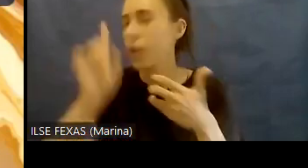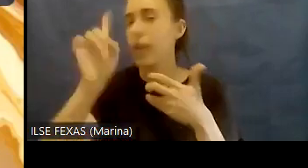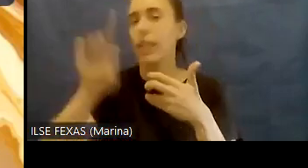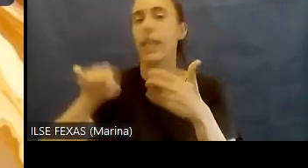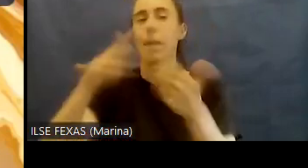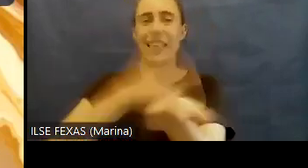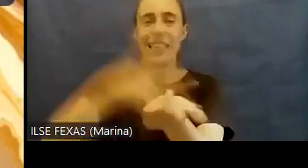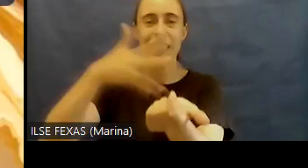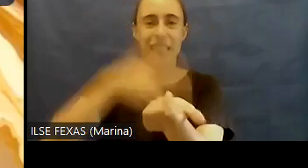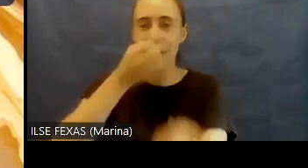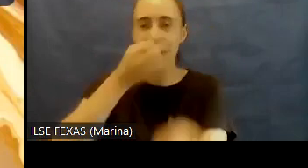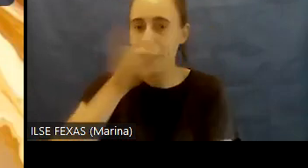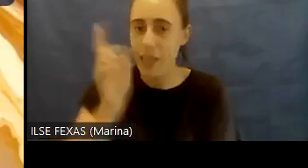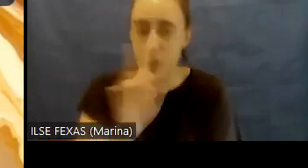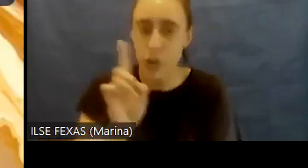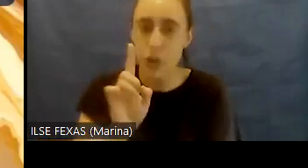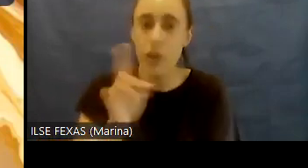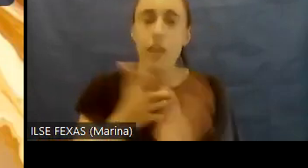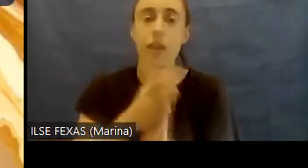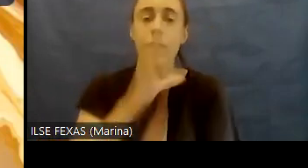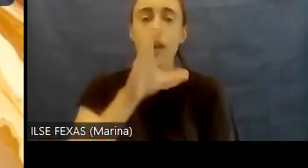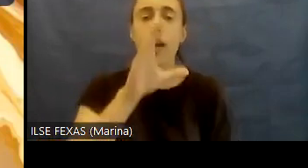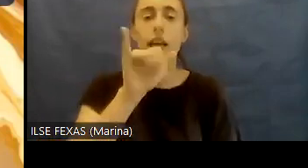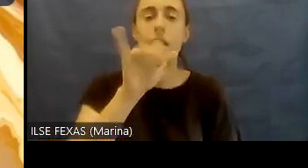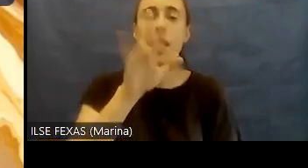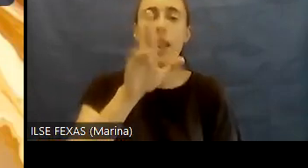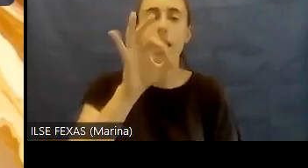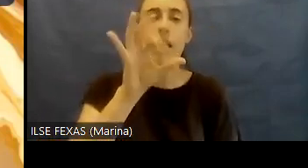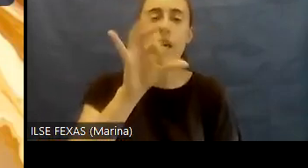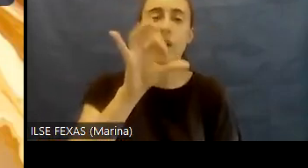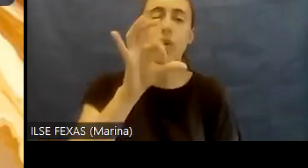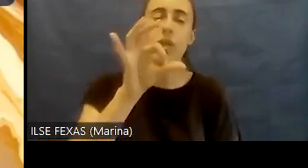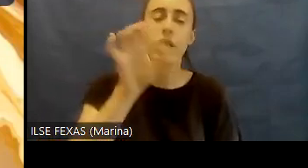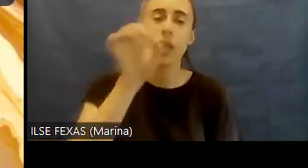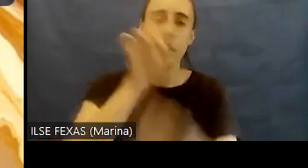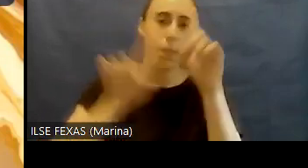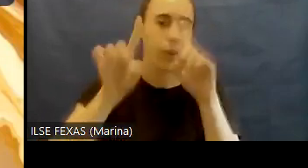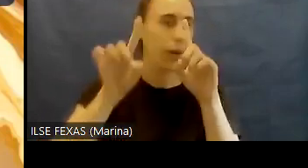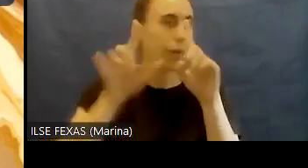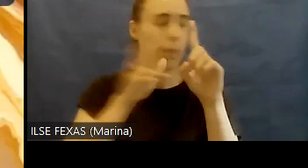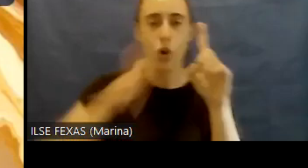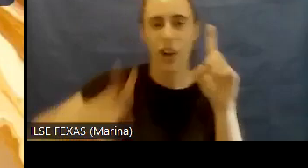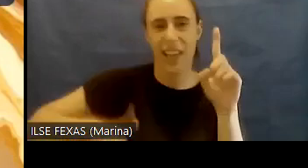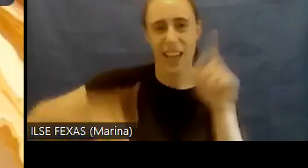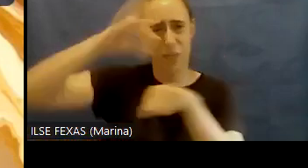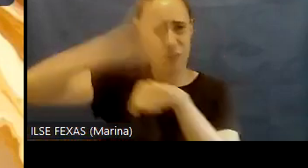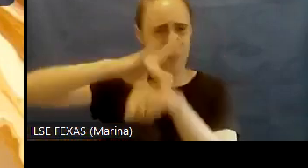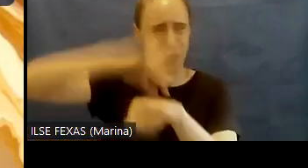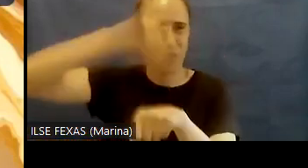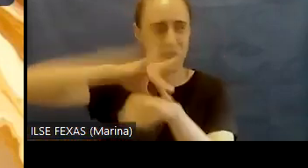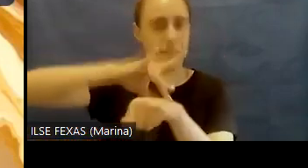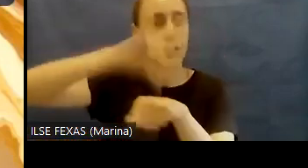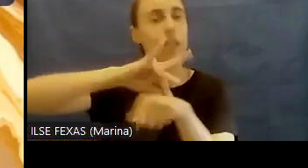drenan adecuadamente y normalmente la cirrosis es un problema, ese hígado está muy enfermo y muchas veces lleva